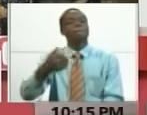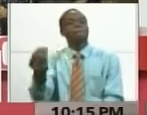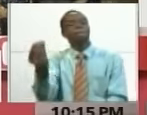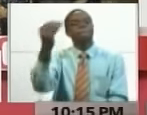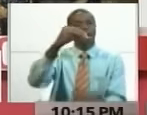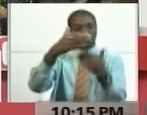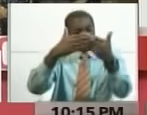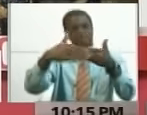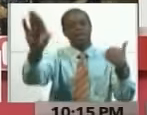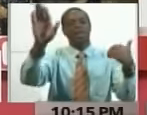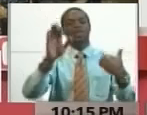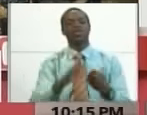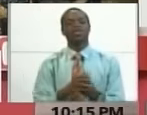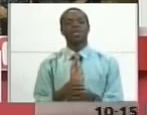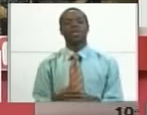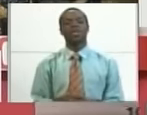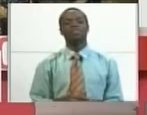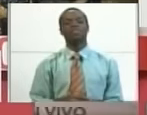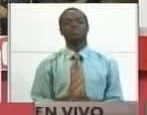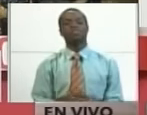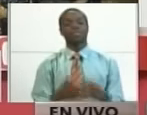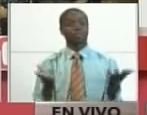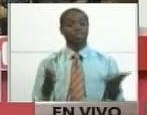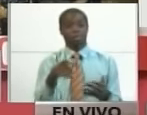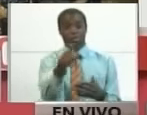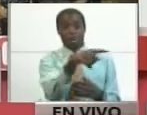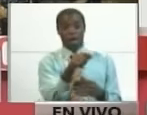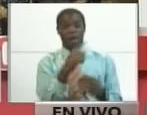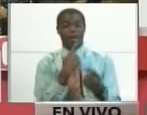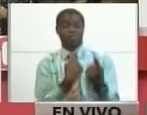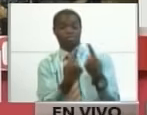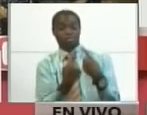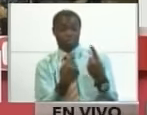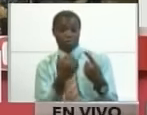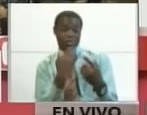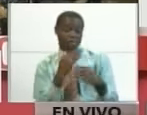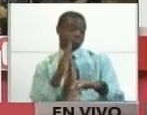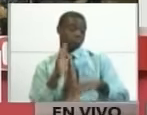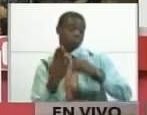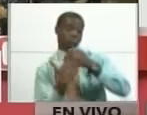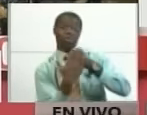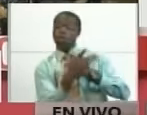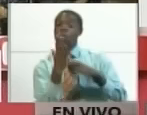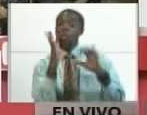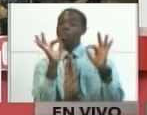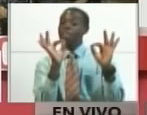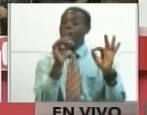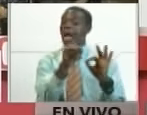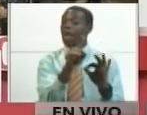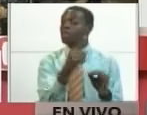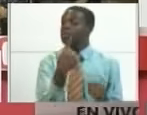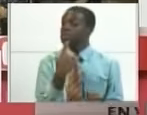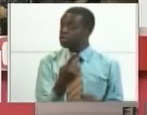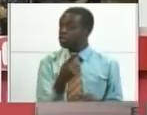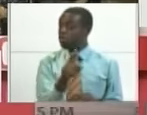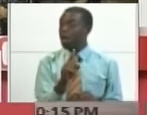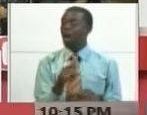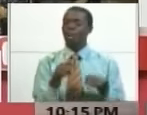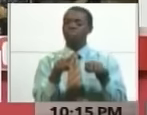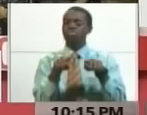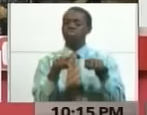¿Qué me dices, Diosdado Cabello Rondón, camarada? Cuidado con eso que dijiste ahorita, ¿oíste? Que tienes un